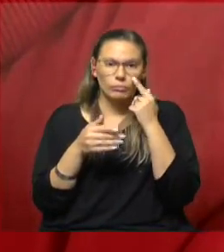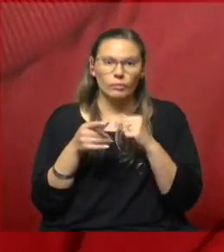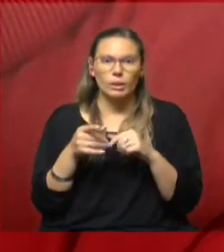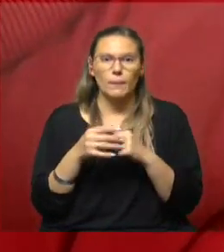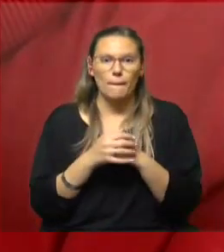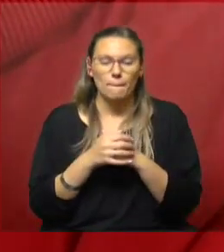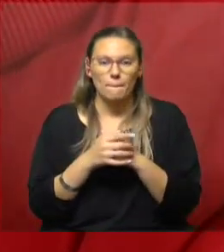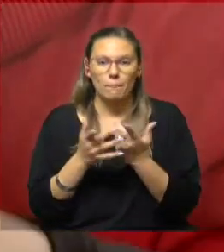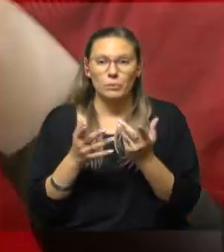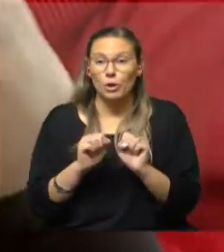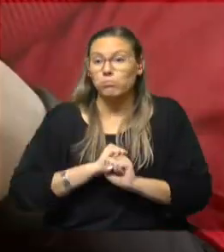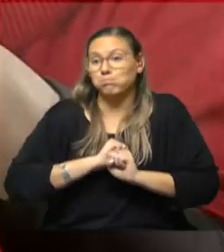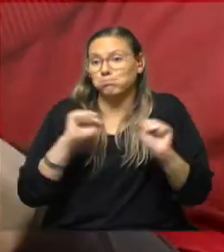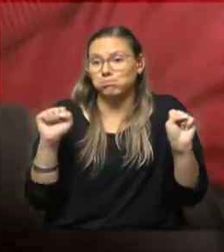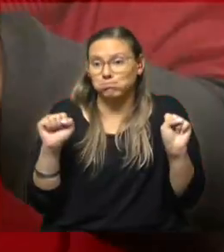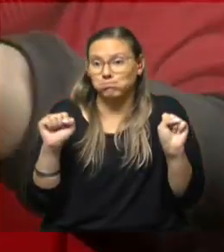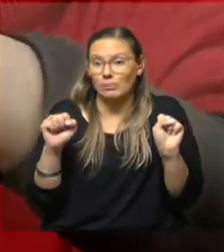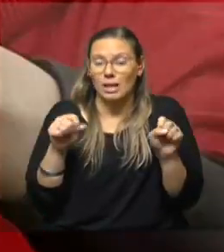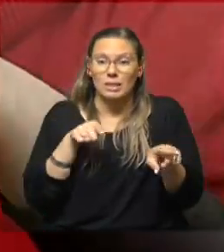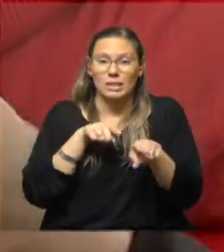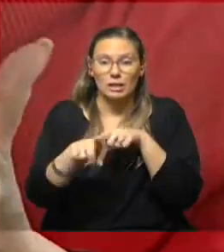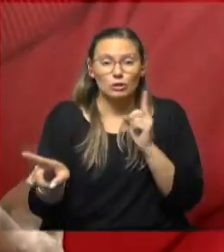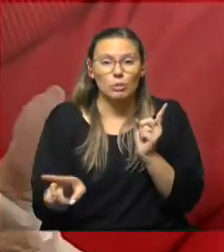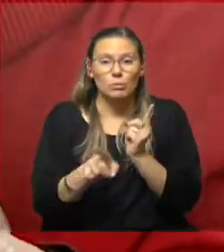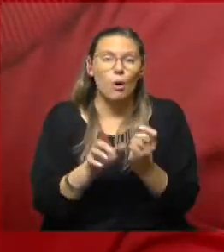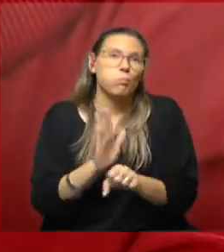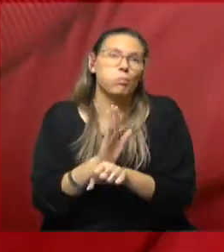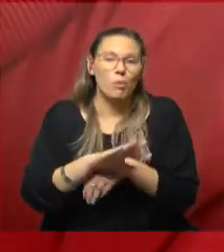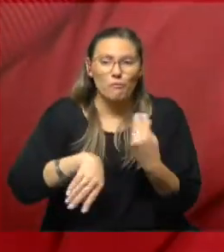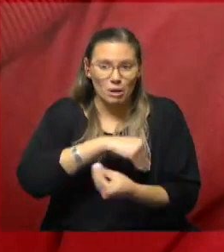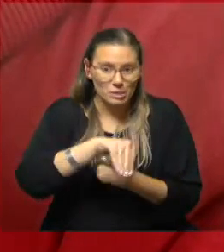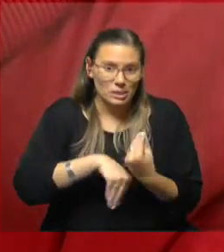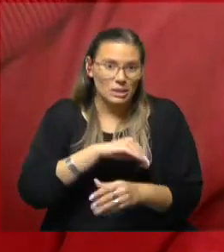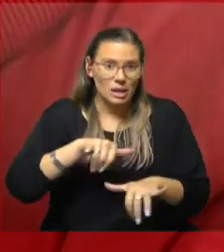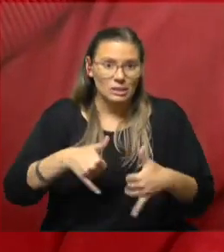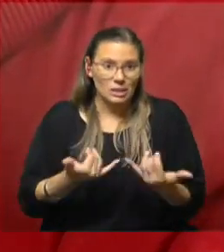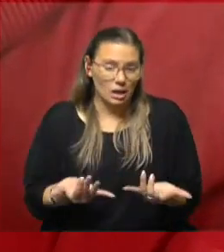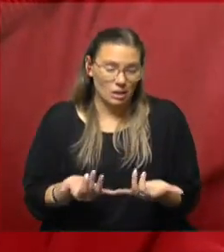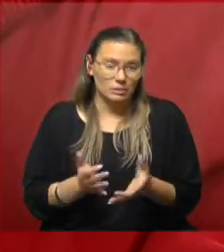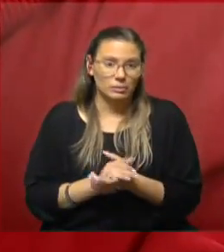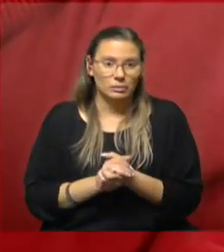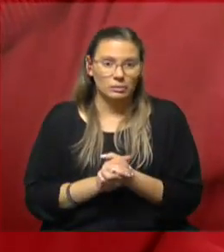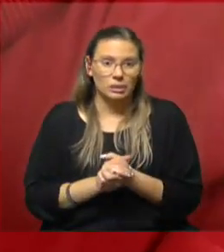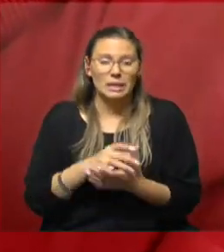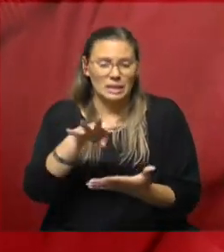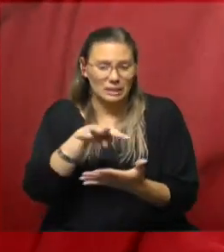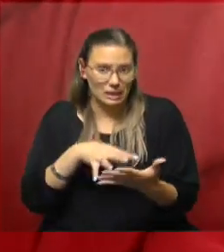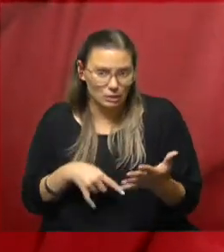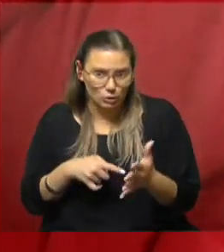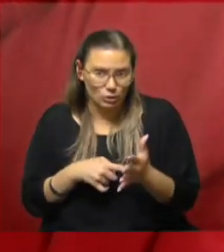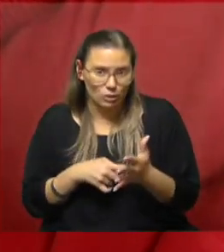era como que nos levantábamos y íbamos a encontrar, ya éramos una familia de verdad. Y el texto de Lachner,